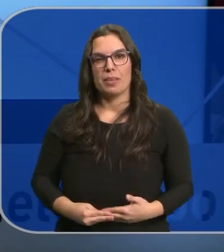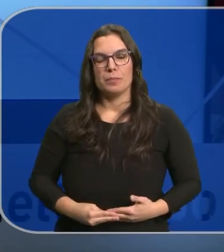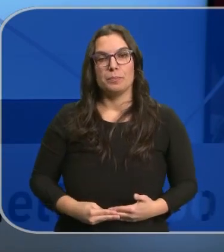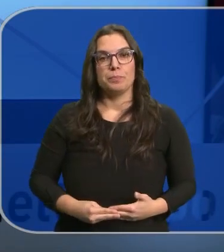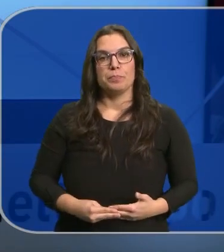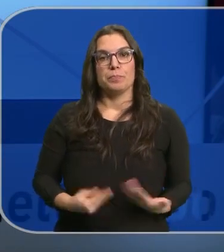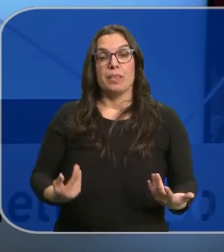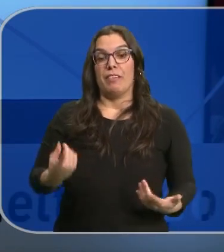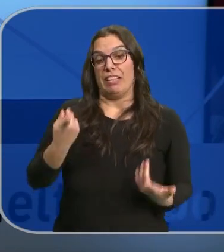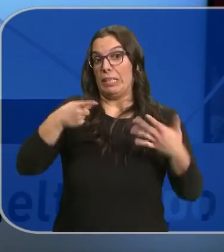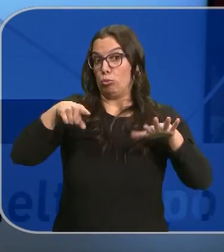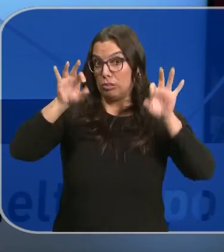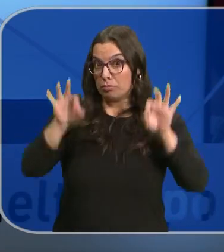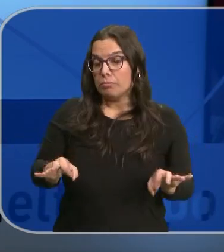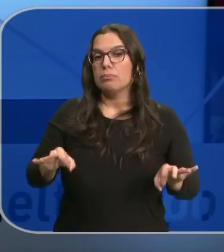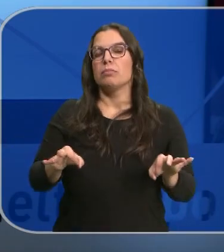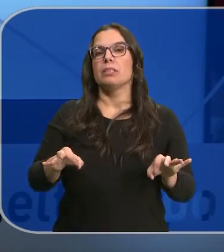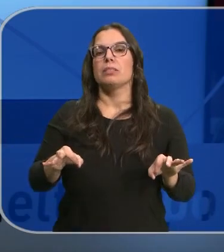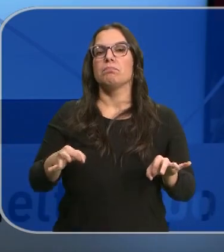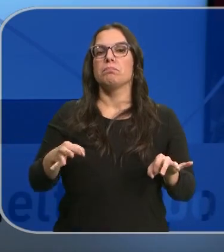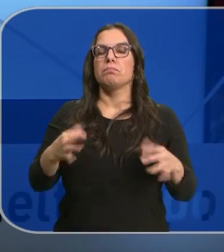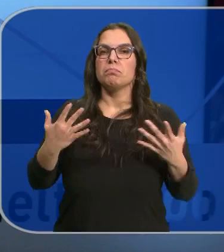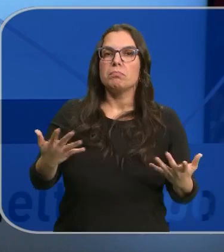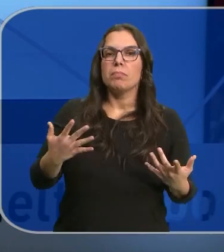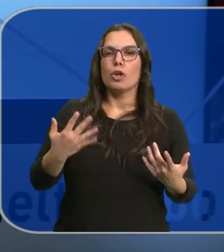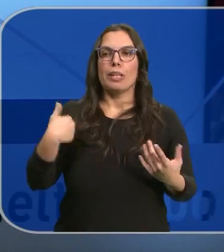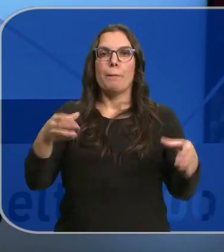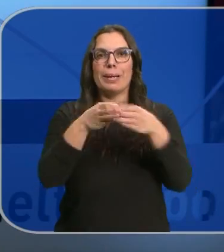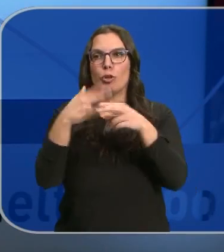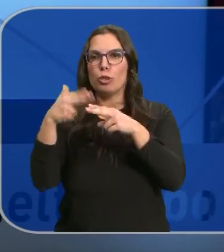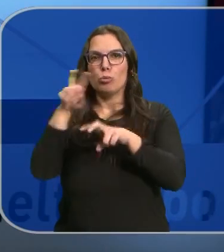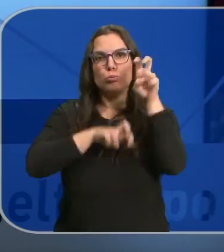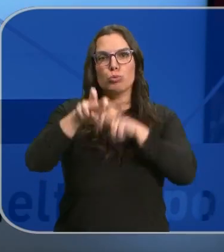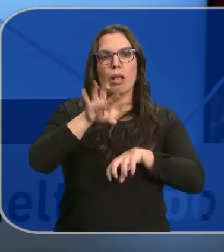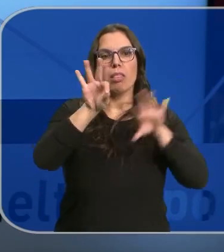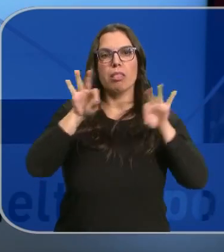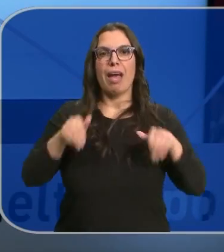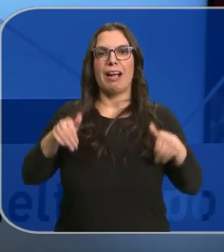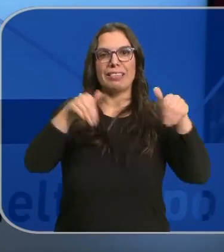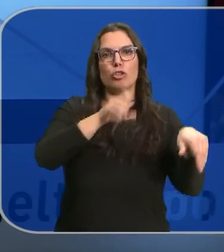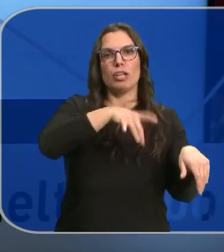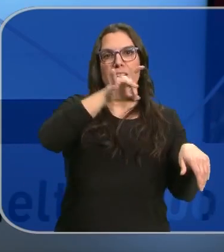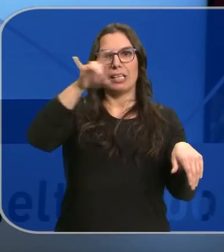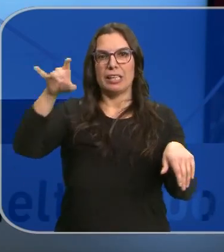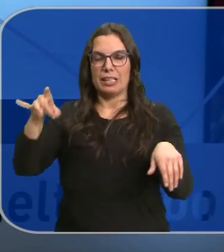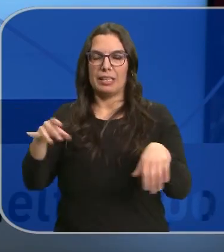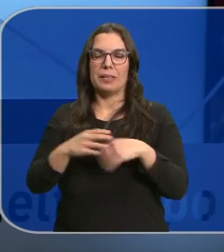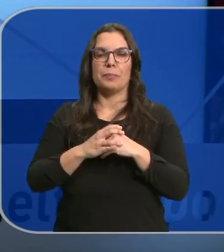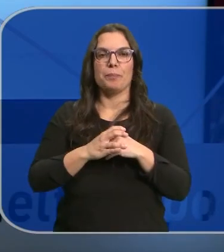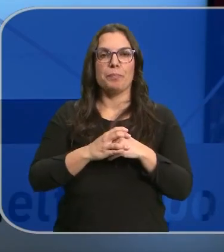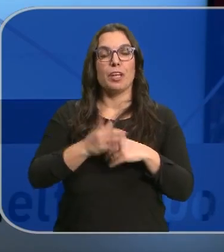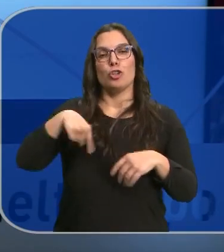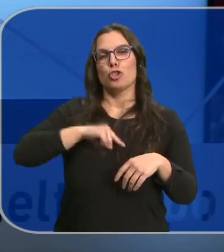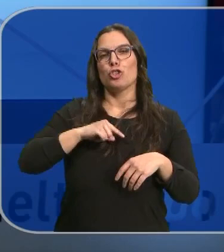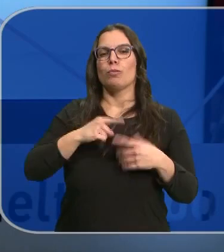2023-2027. Resta medio año para las elecciones municipales y los partidos se afanan en buscar candidatos. Para cuantos más municipios, mejor.